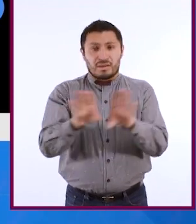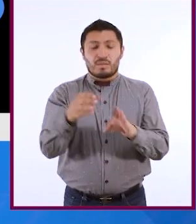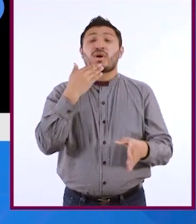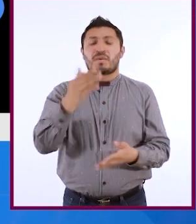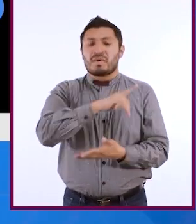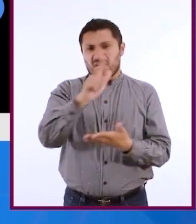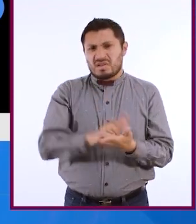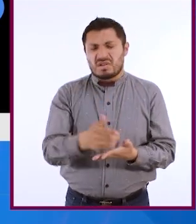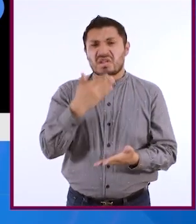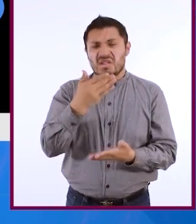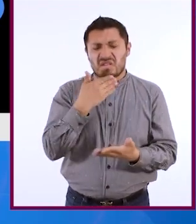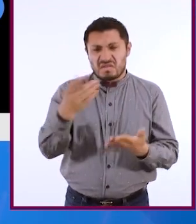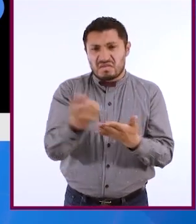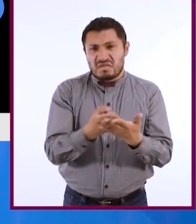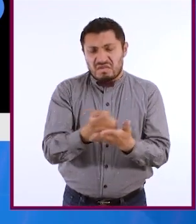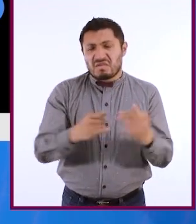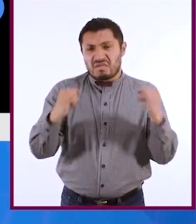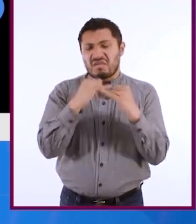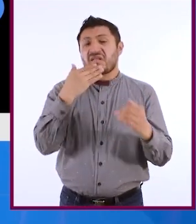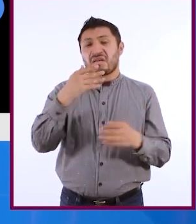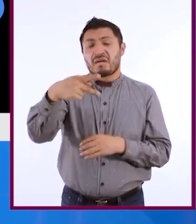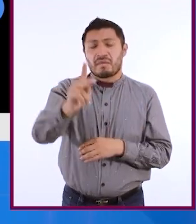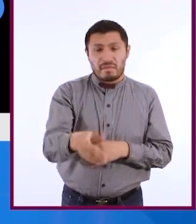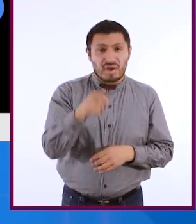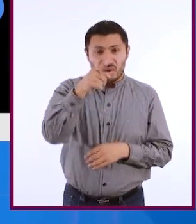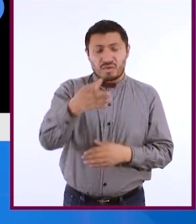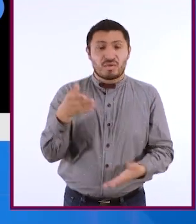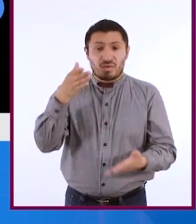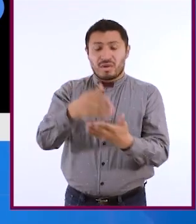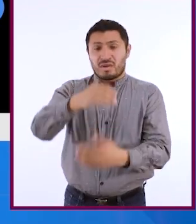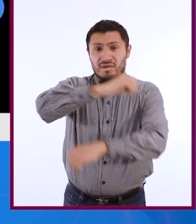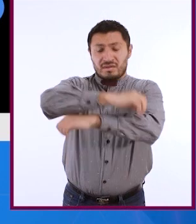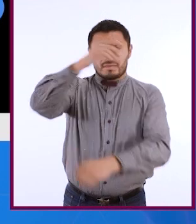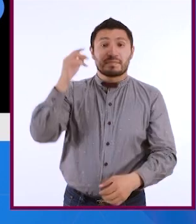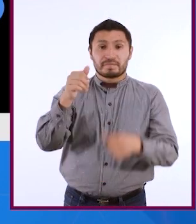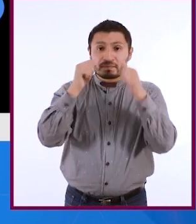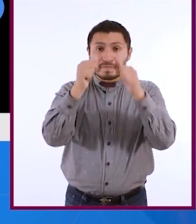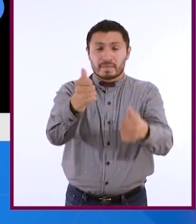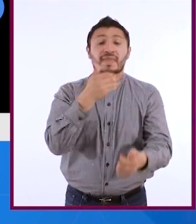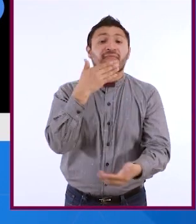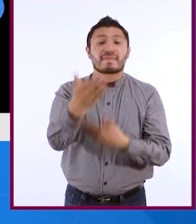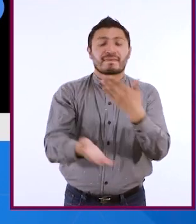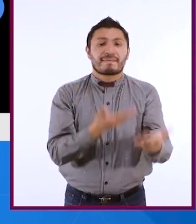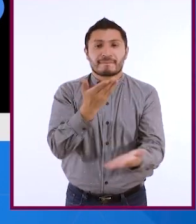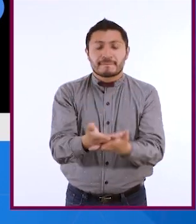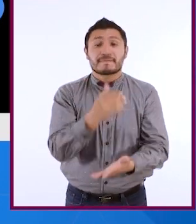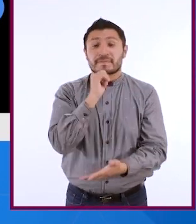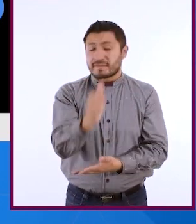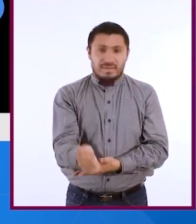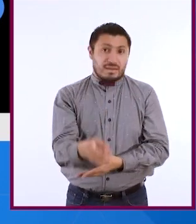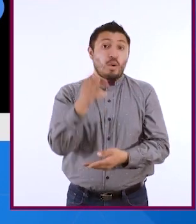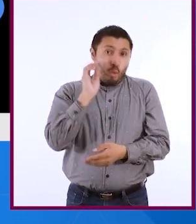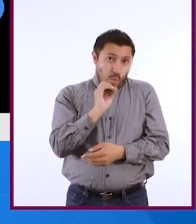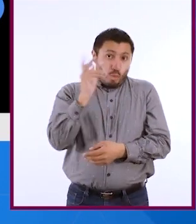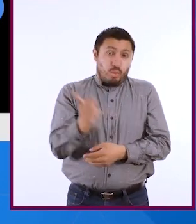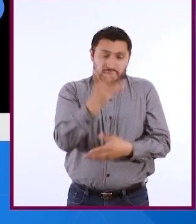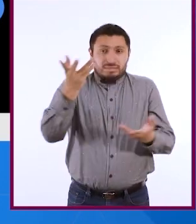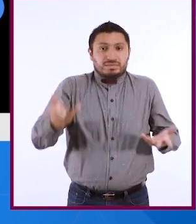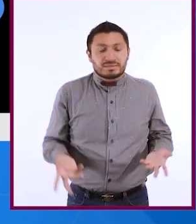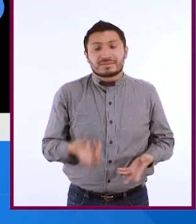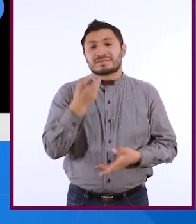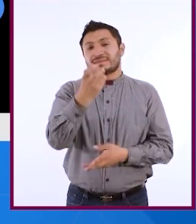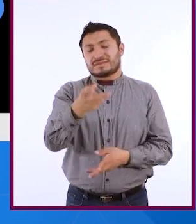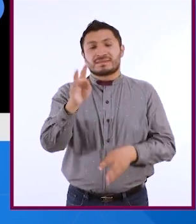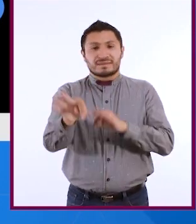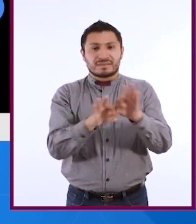bien la ley, está muy bien el diseño institucional, pero llegas a la ventanilla y no te dan el servicio, ¿no? O te cuestionan, ¿no? Y eso es